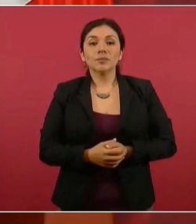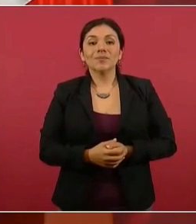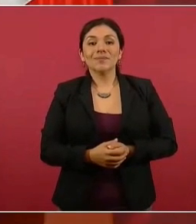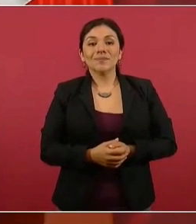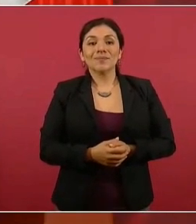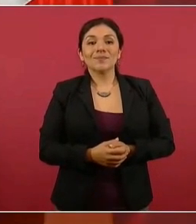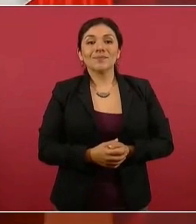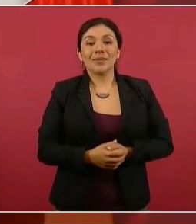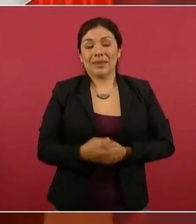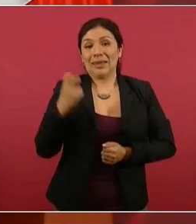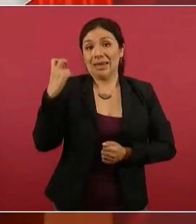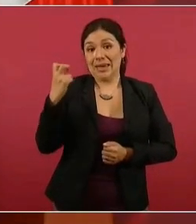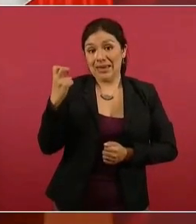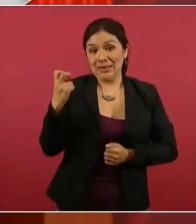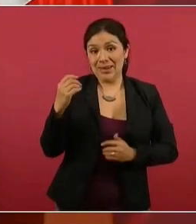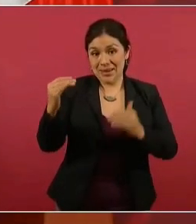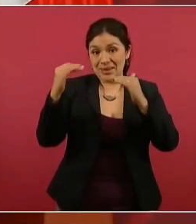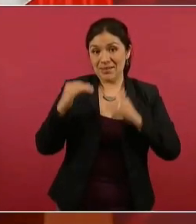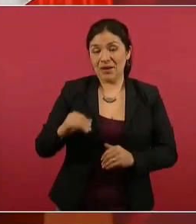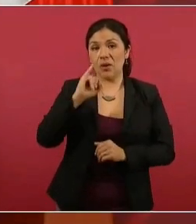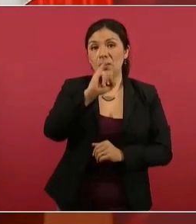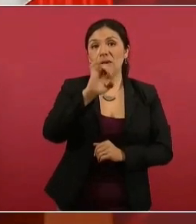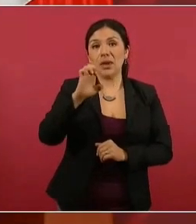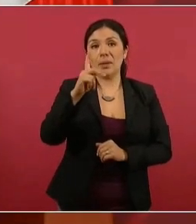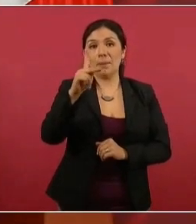Este es el IEPS,